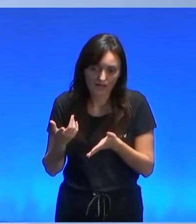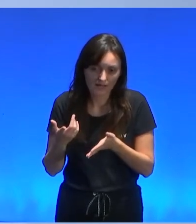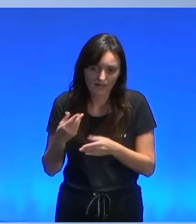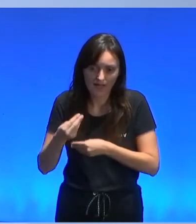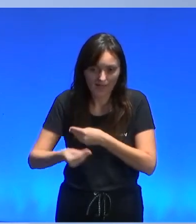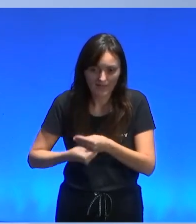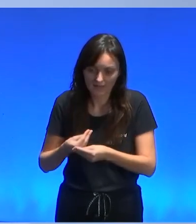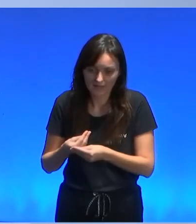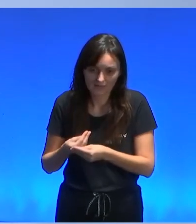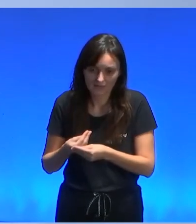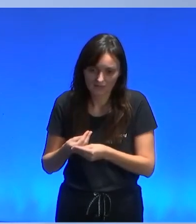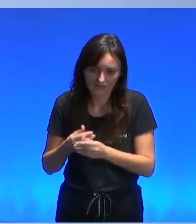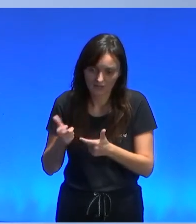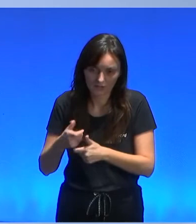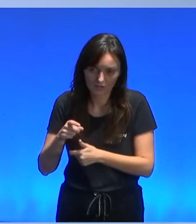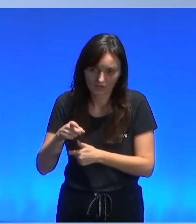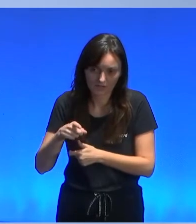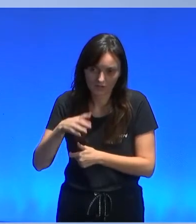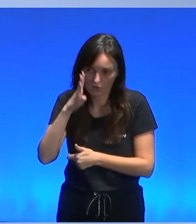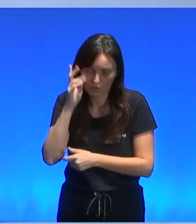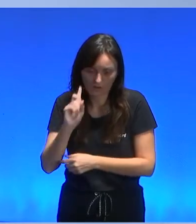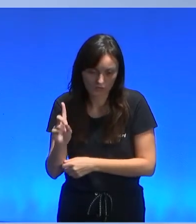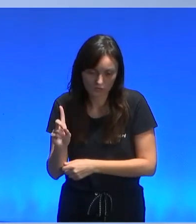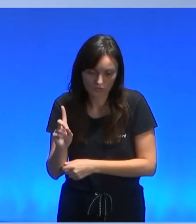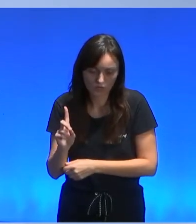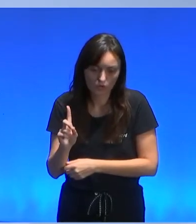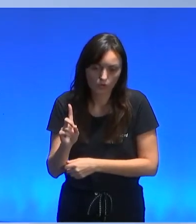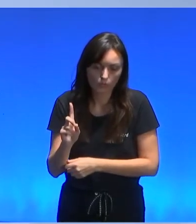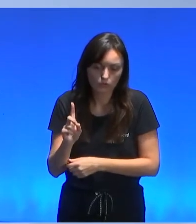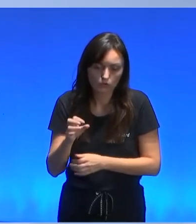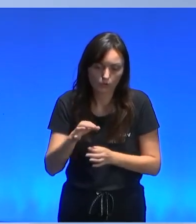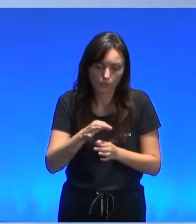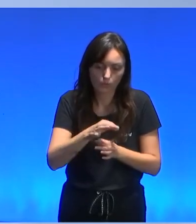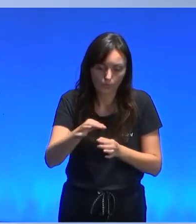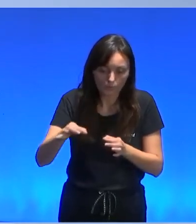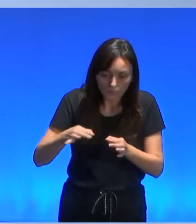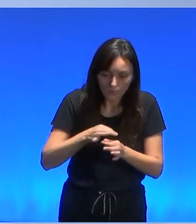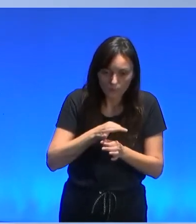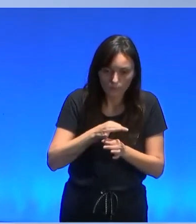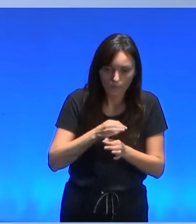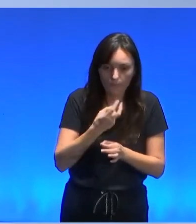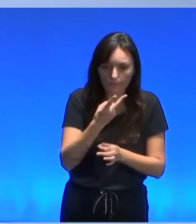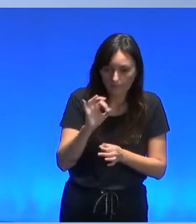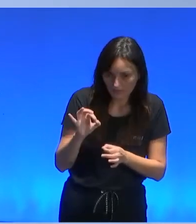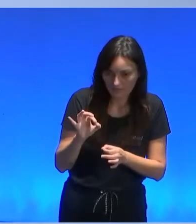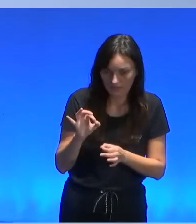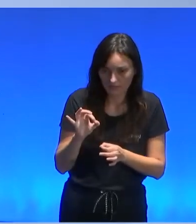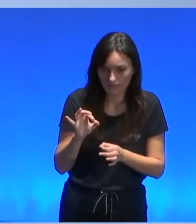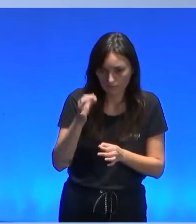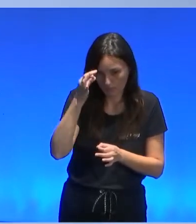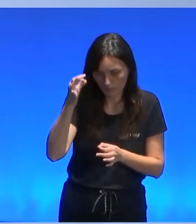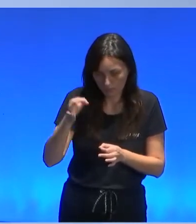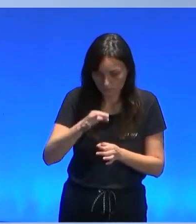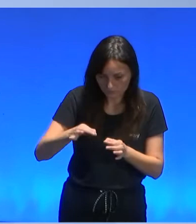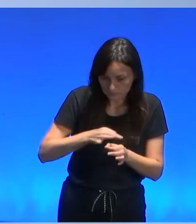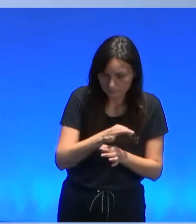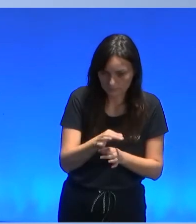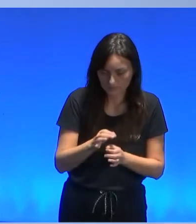Roma, sino de los 20, de los 19 municipios de la ciudad.